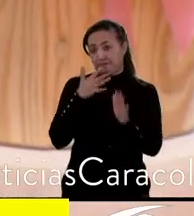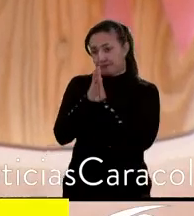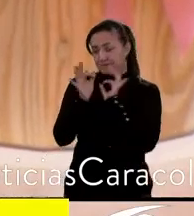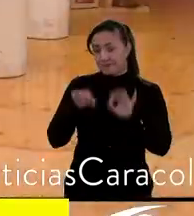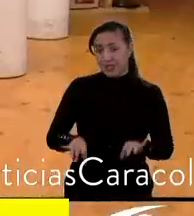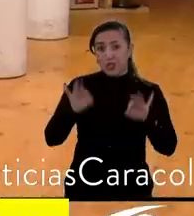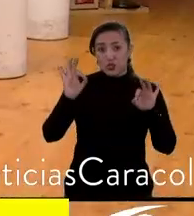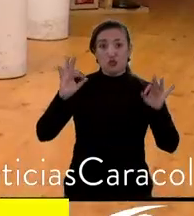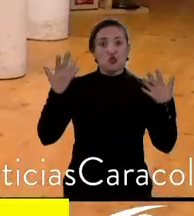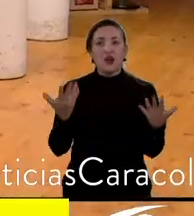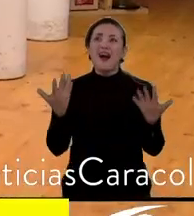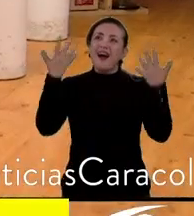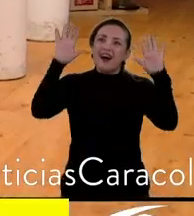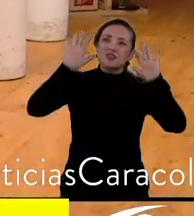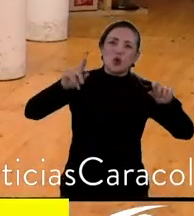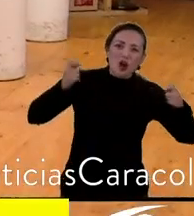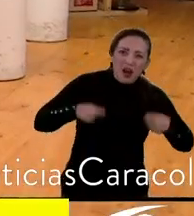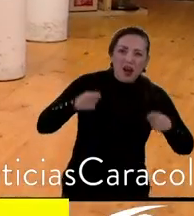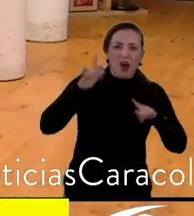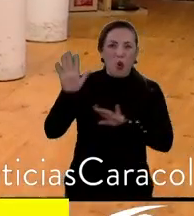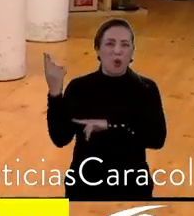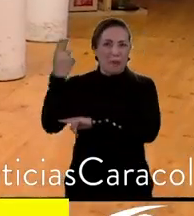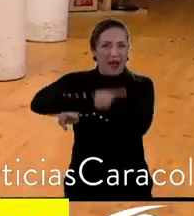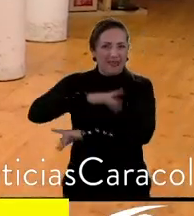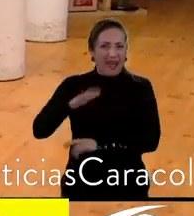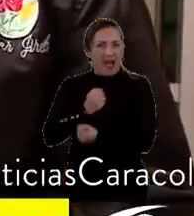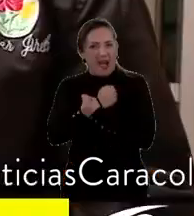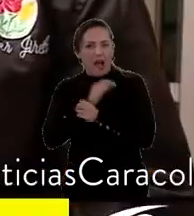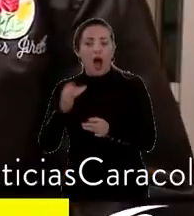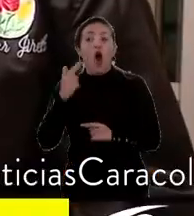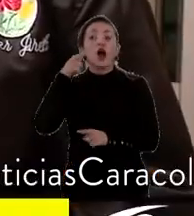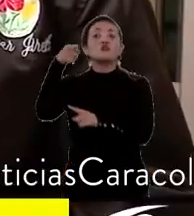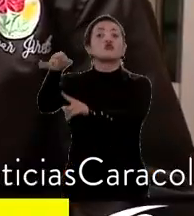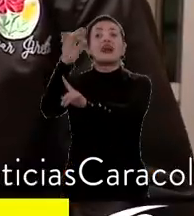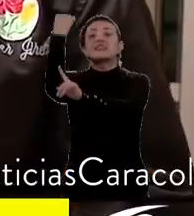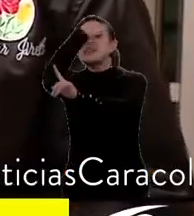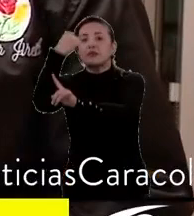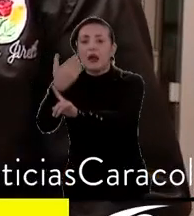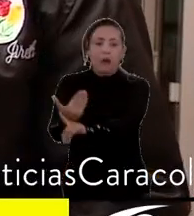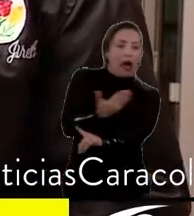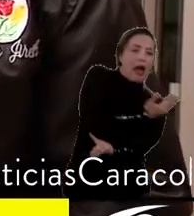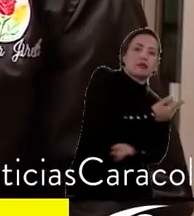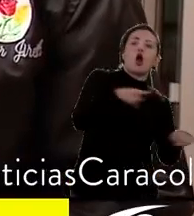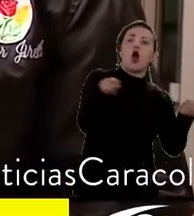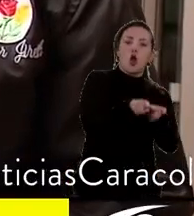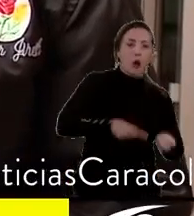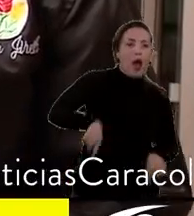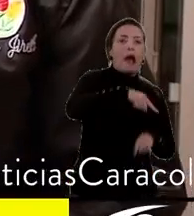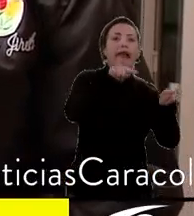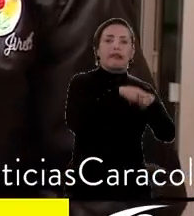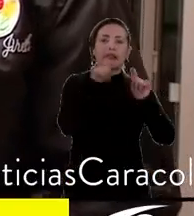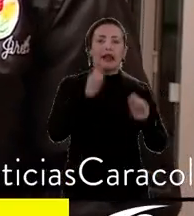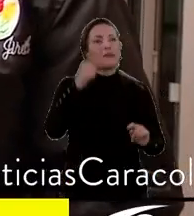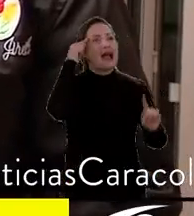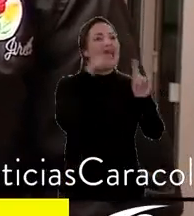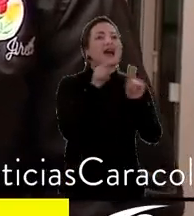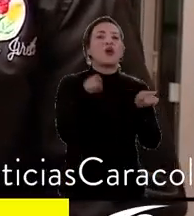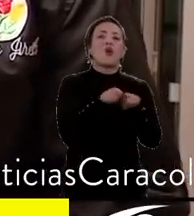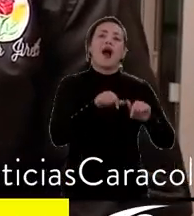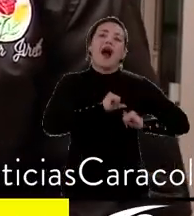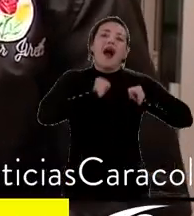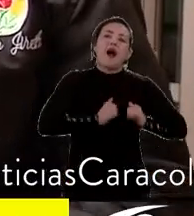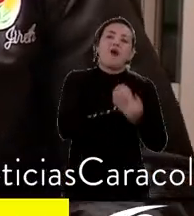el comercio está enamorado. Ya no esperan la fecha de amor y amistad. Ya ahora también es San Valentín para nosotros. Es una fecha